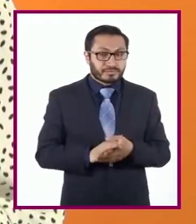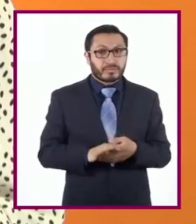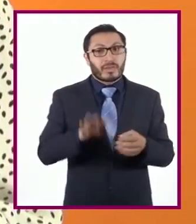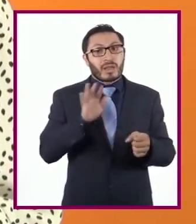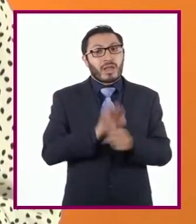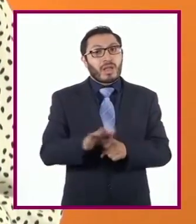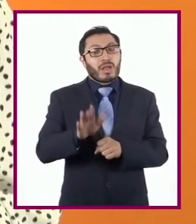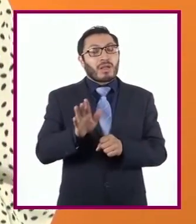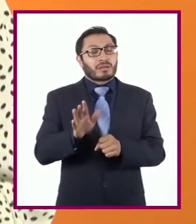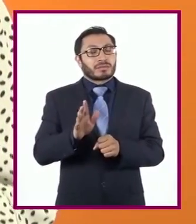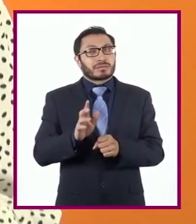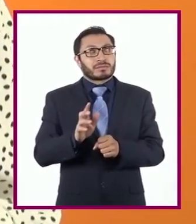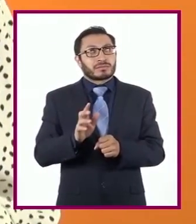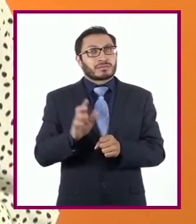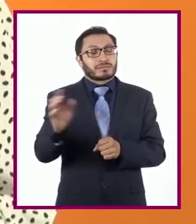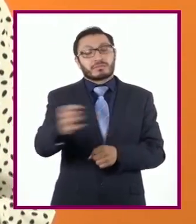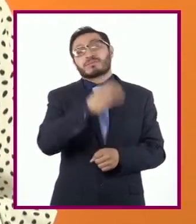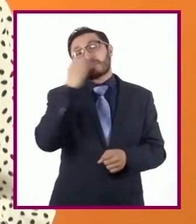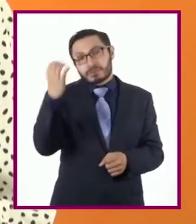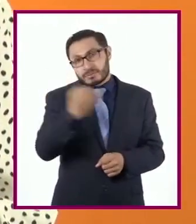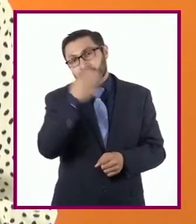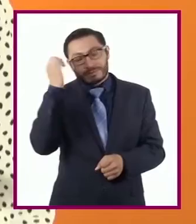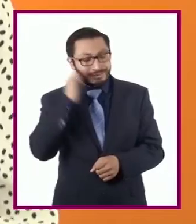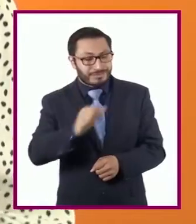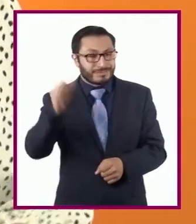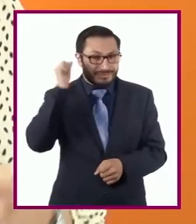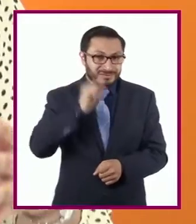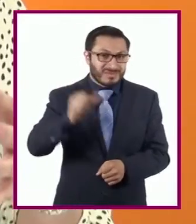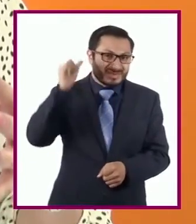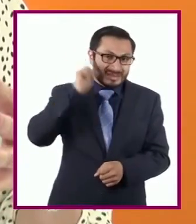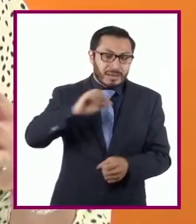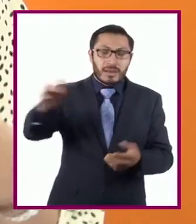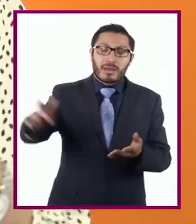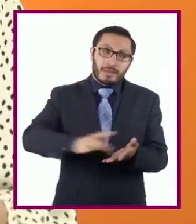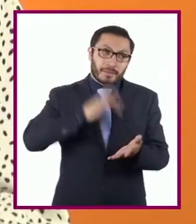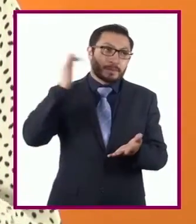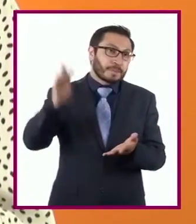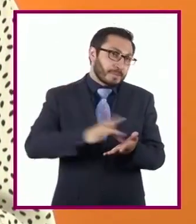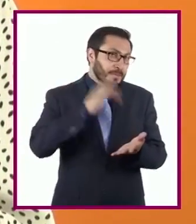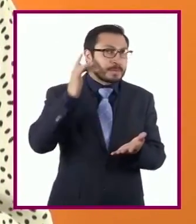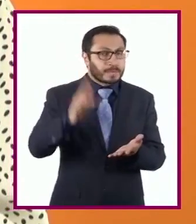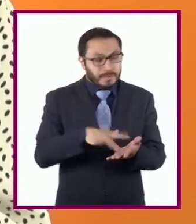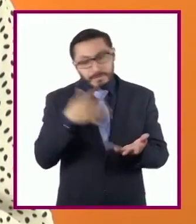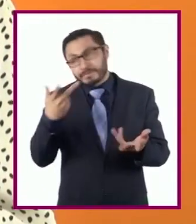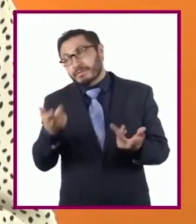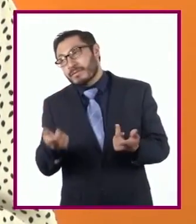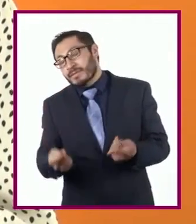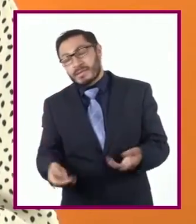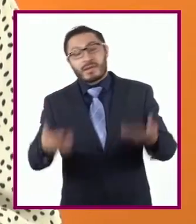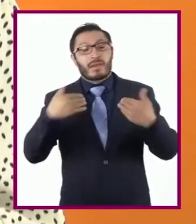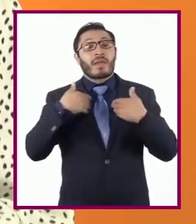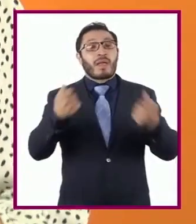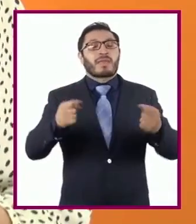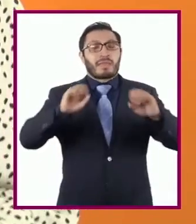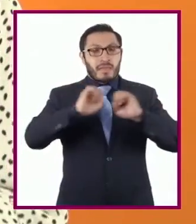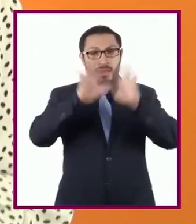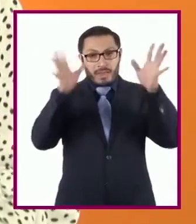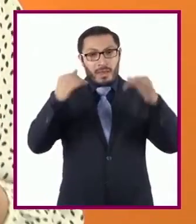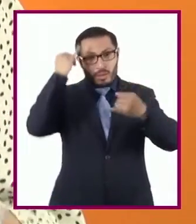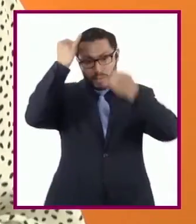cuestiones extraescolares siempre nos van a ayudar a alimentar las capacidades que tengo,